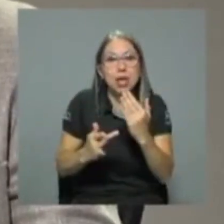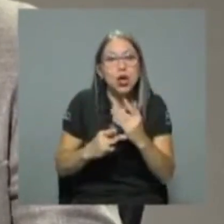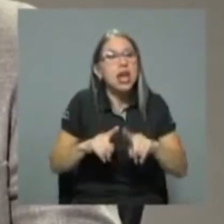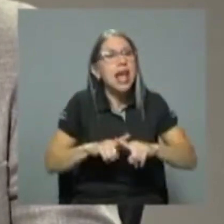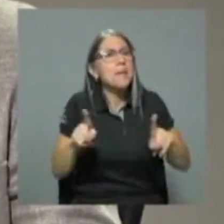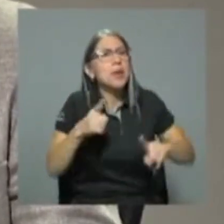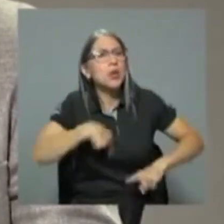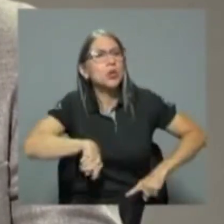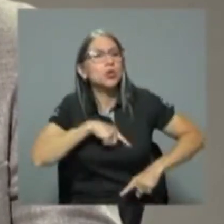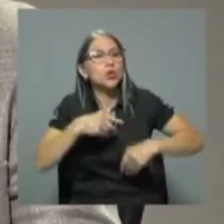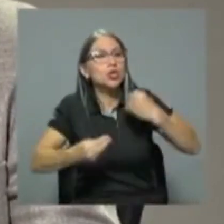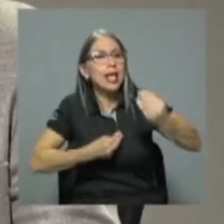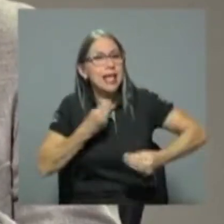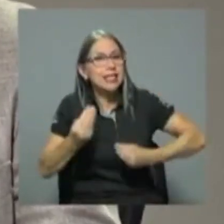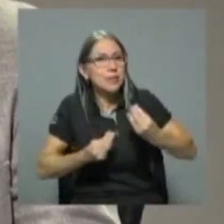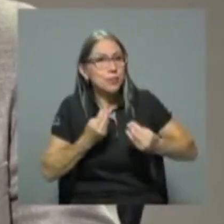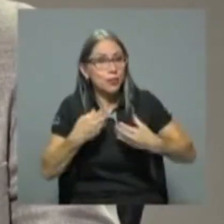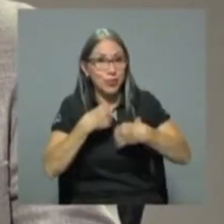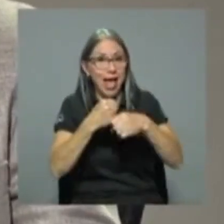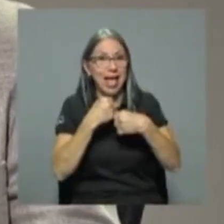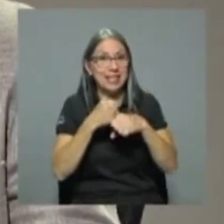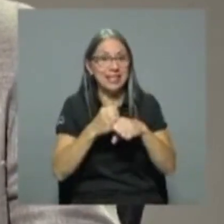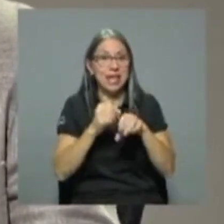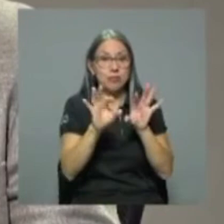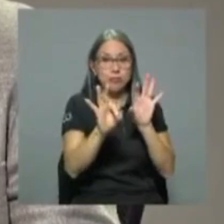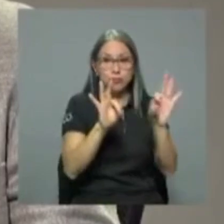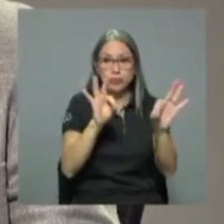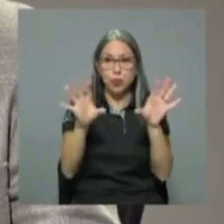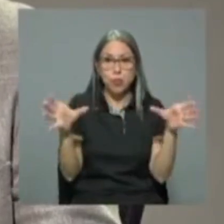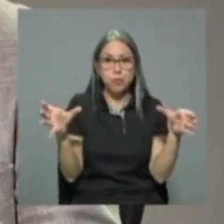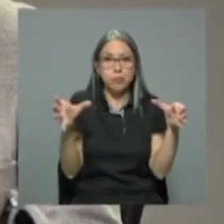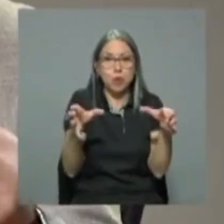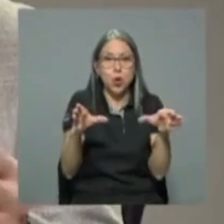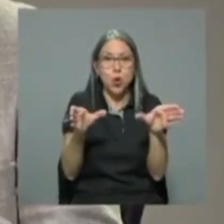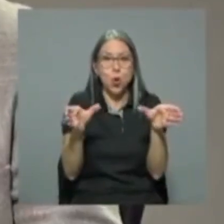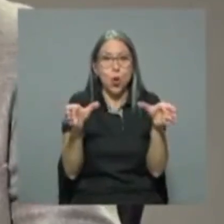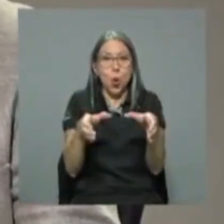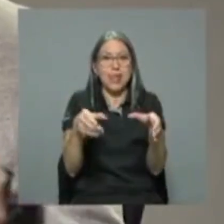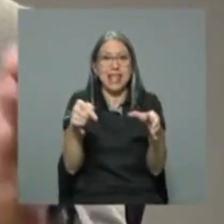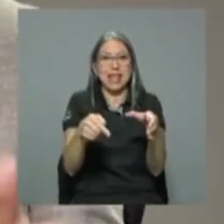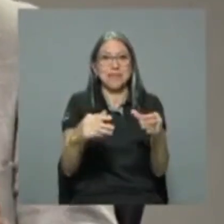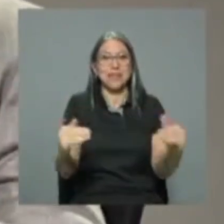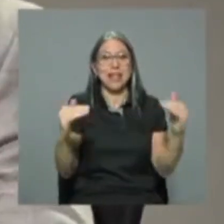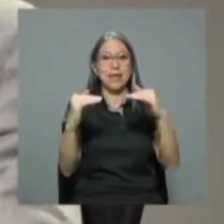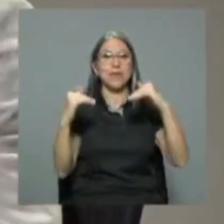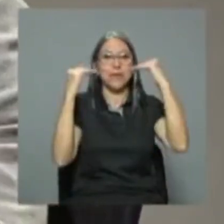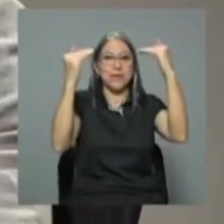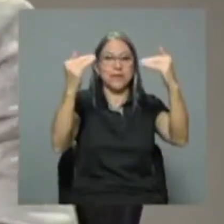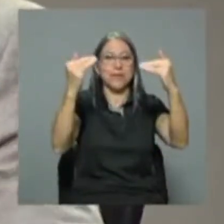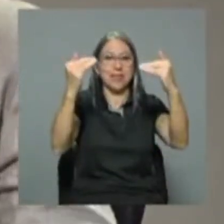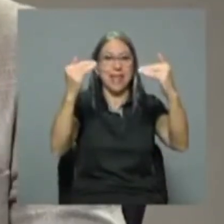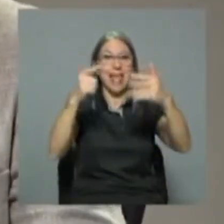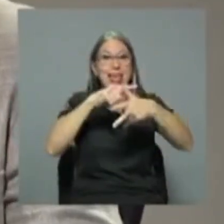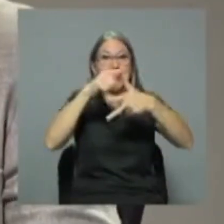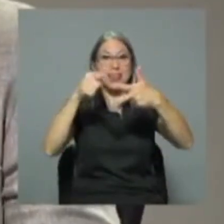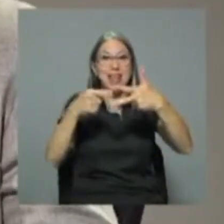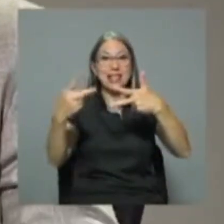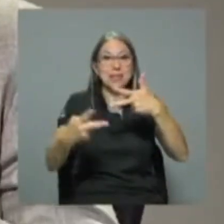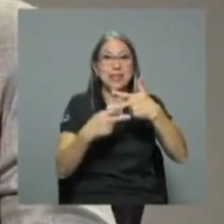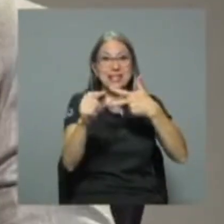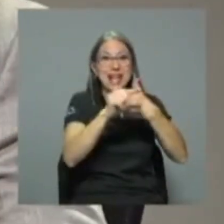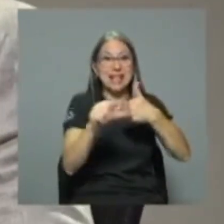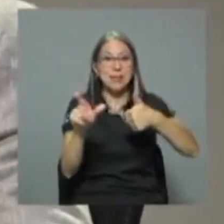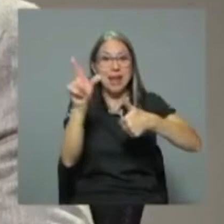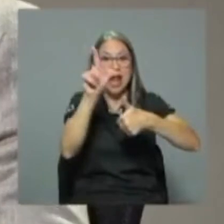un comité de alto nivel donde sesionábamos 3 veces a la semana, lunes, miércoles y viernes,